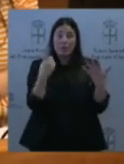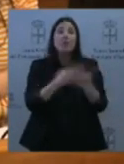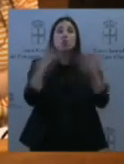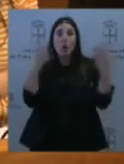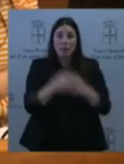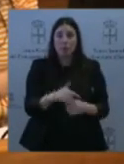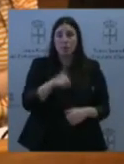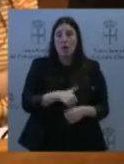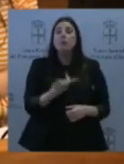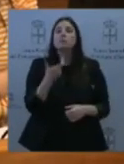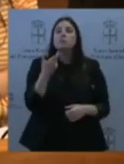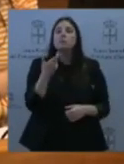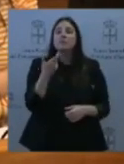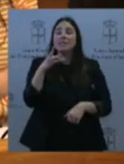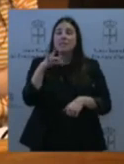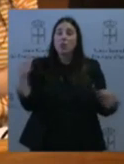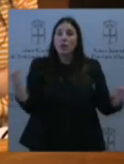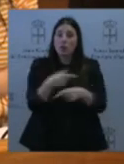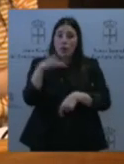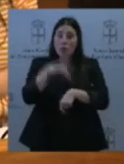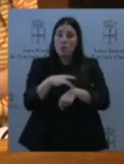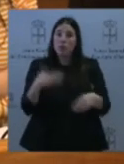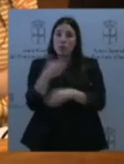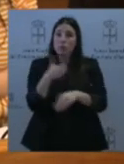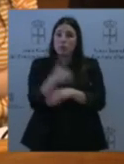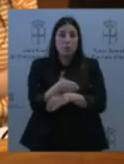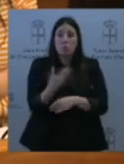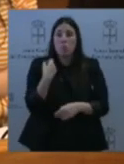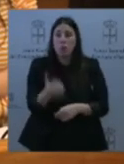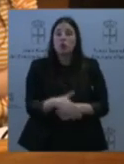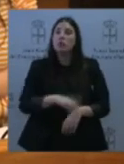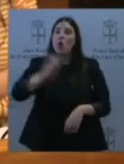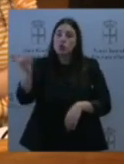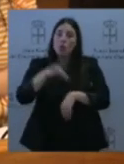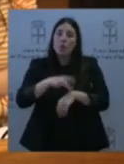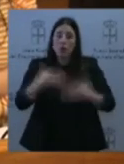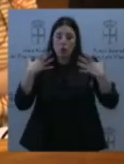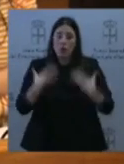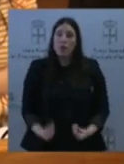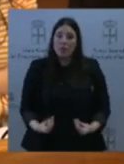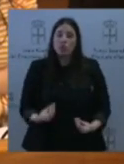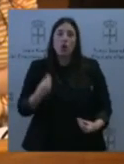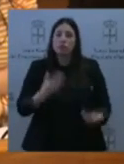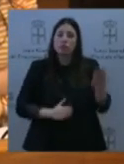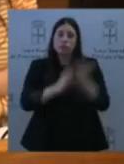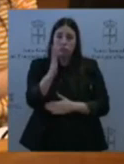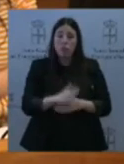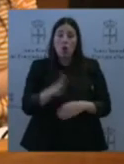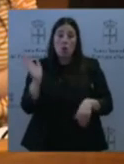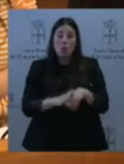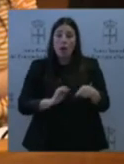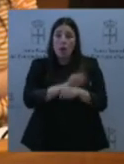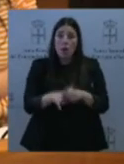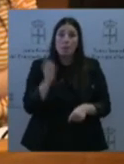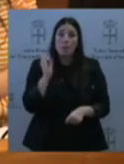lo que necesito. Meli, con 60 años, desde los 40, con depresión crónica y ansiedad, agudizada por la pandemia y sin recursos para terapia. 3 años sin acceder a un profesional.